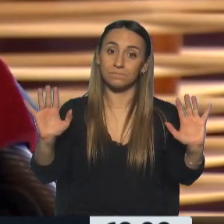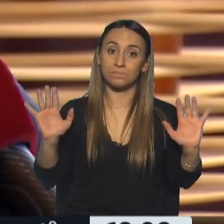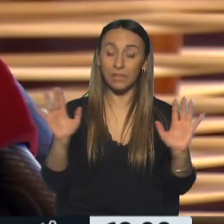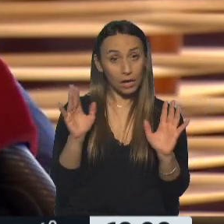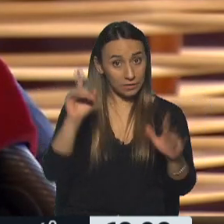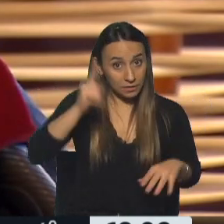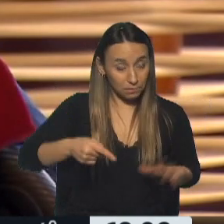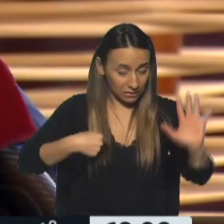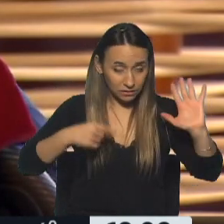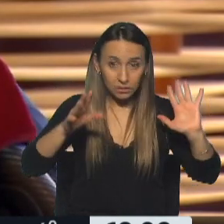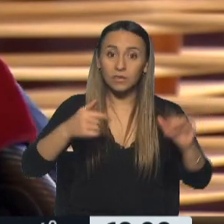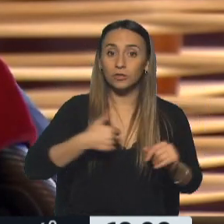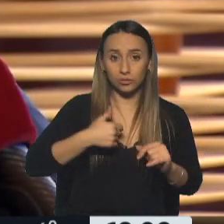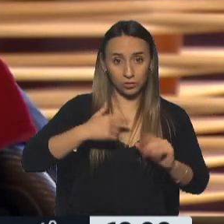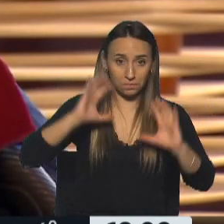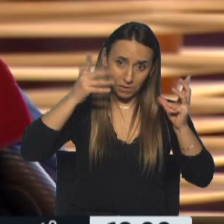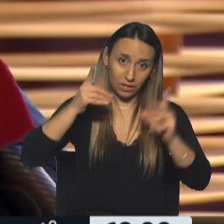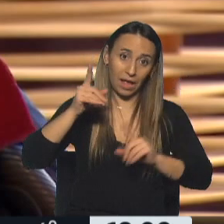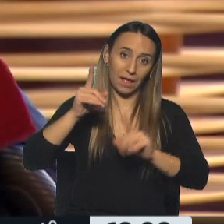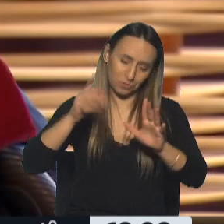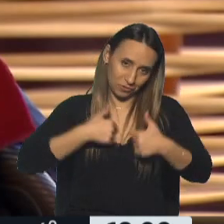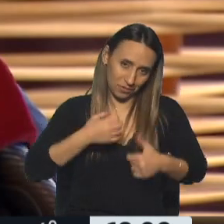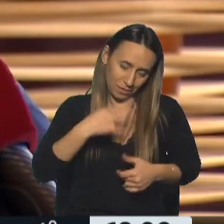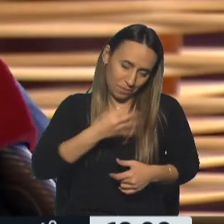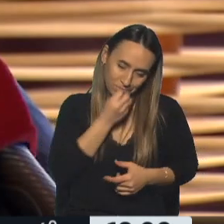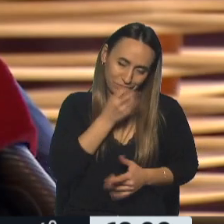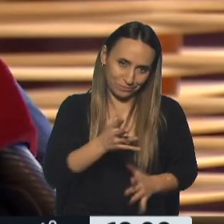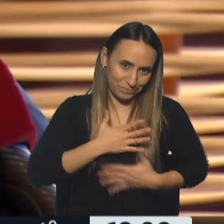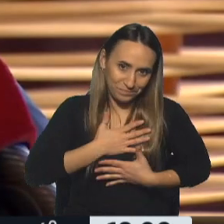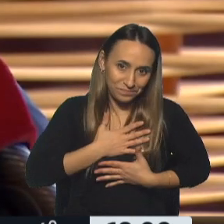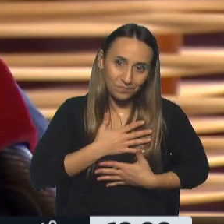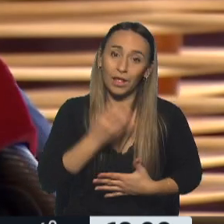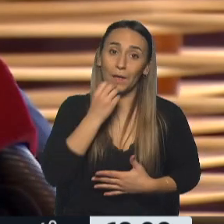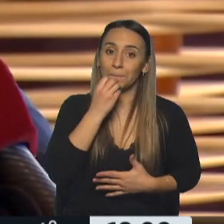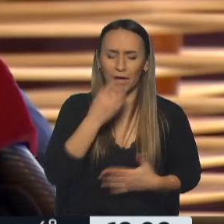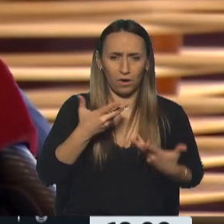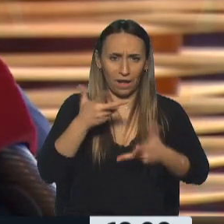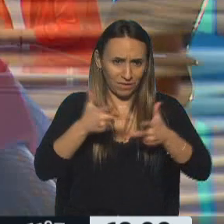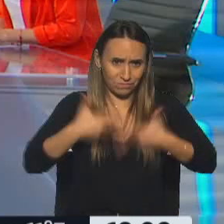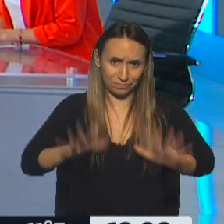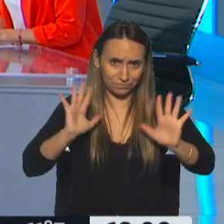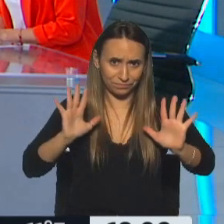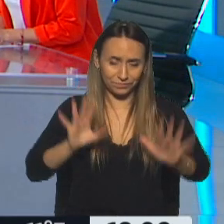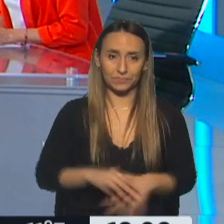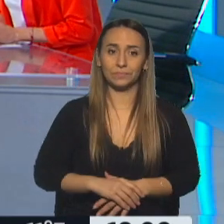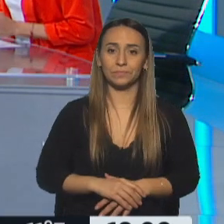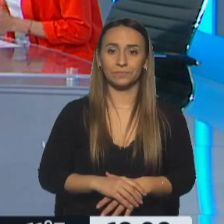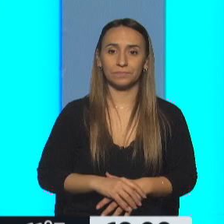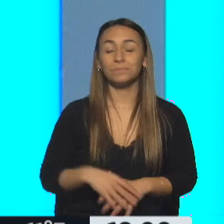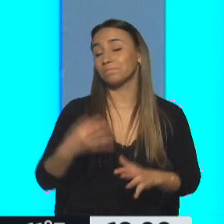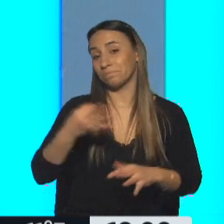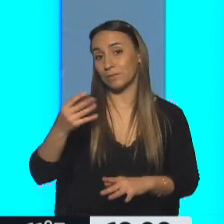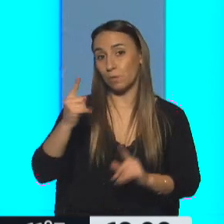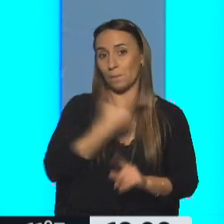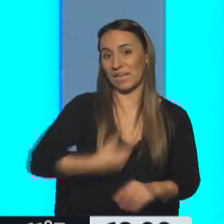Yo, es más, yo reniego de los que hablan en off, debo confesar, ¿eh? Es mejor hablar francamente. Muy bien, los dichos